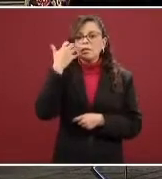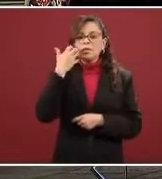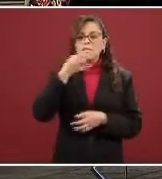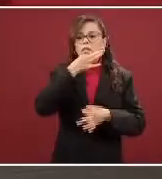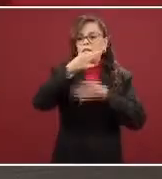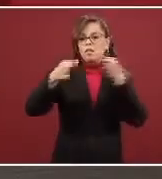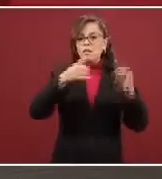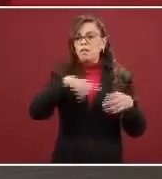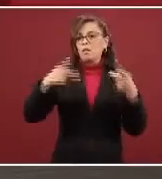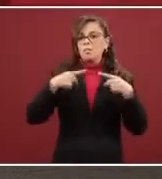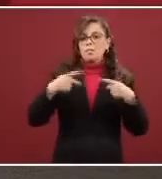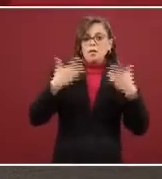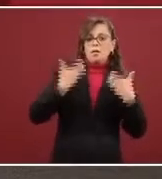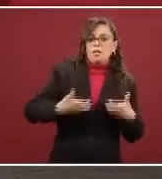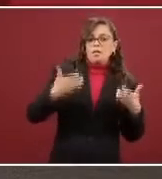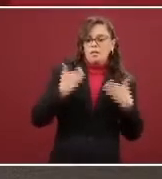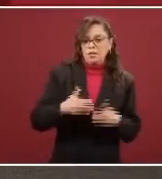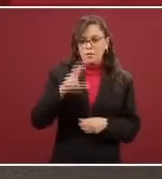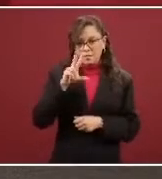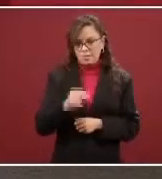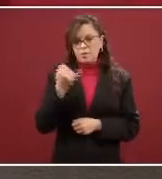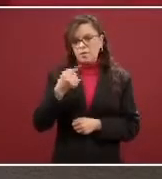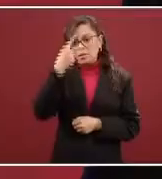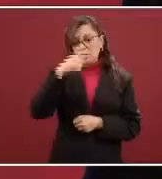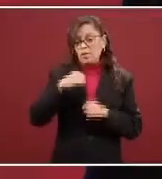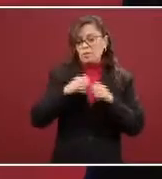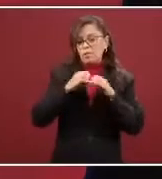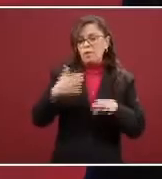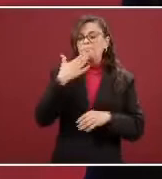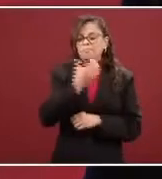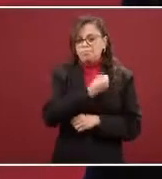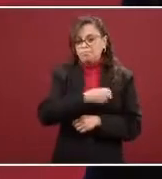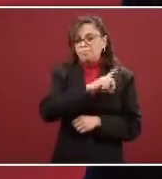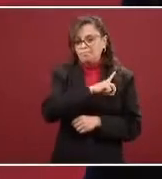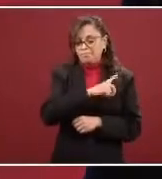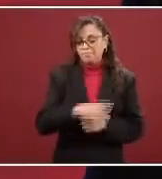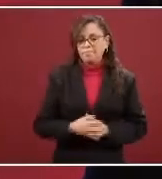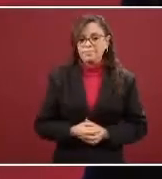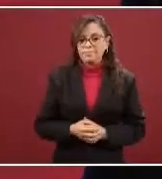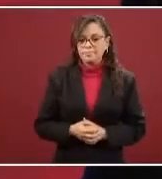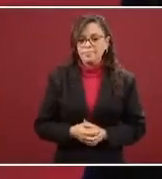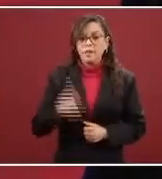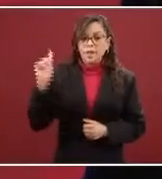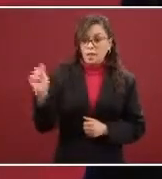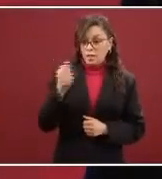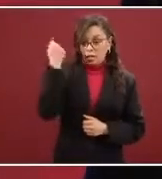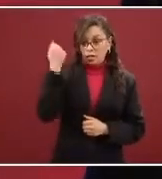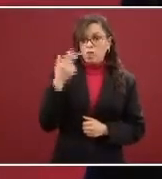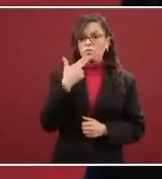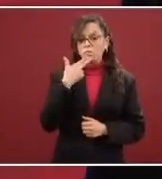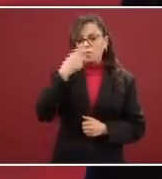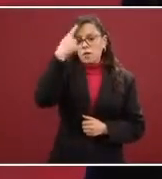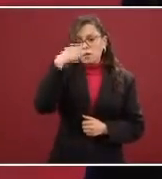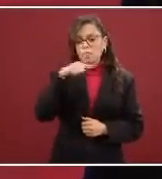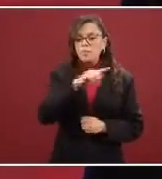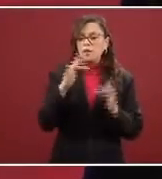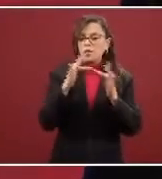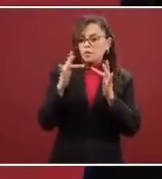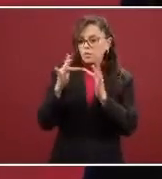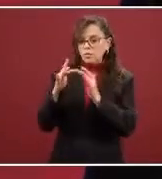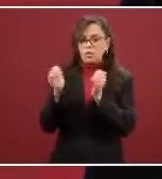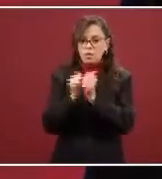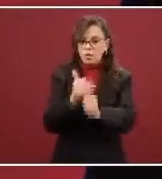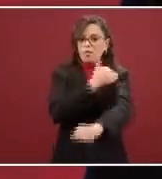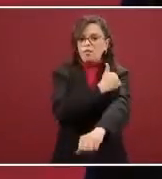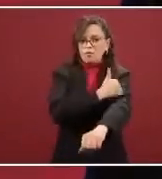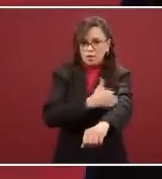esta información saludable. Utilizar la tecnología para tener contactos con los familiares y, si es posible, para